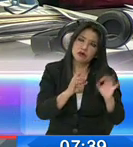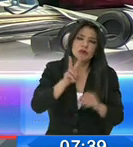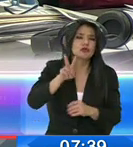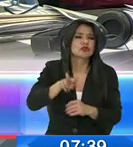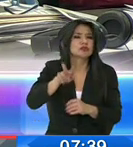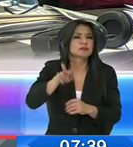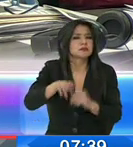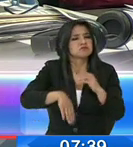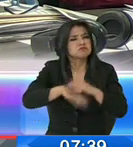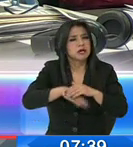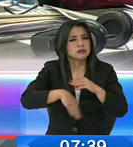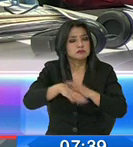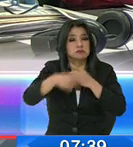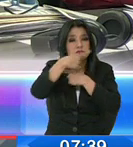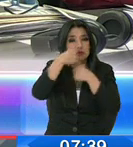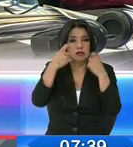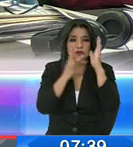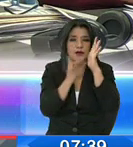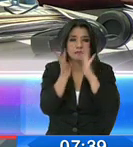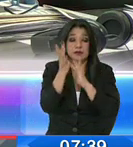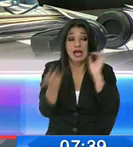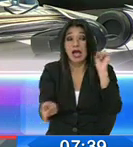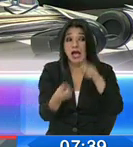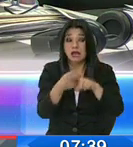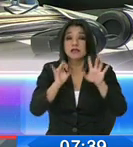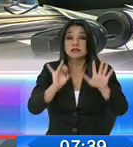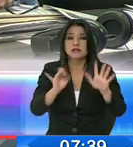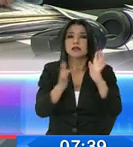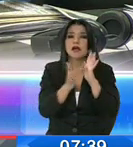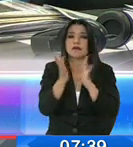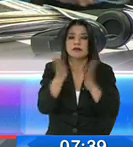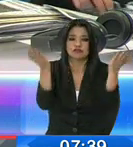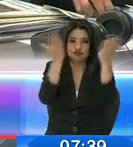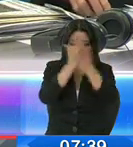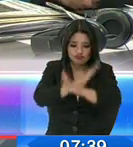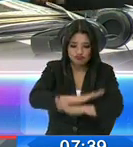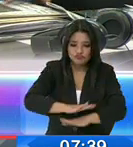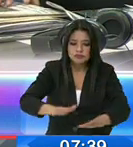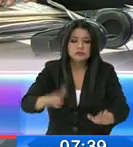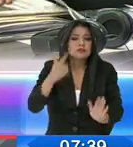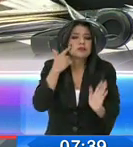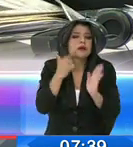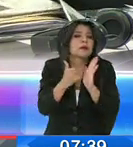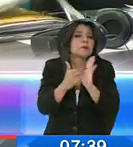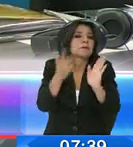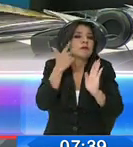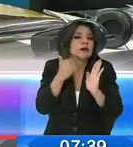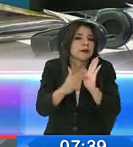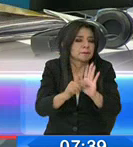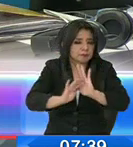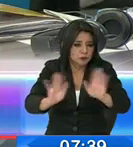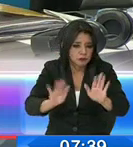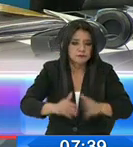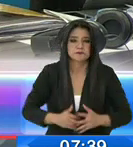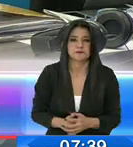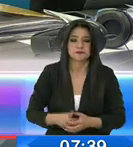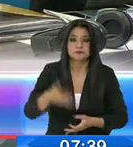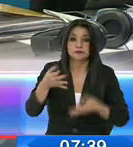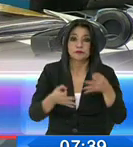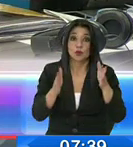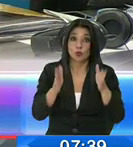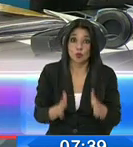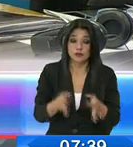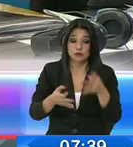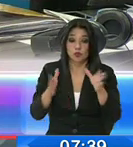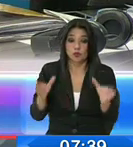marzo abril hasta el 7 de abril digamos que habremos concluido la audiencia digamos que los jueces se